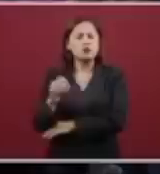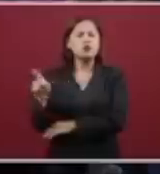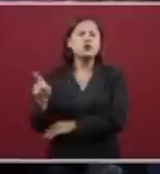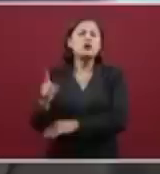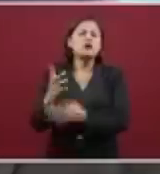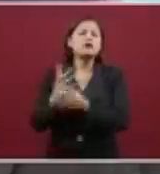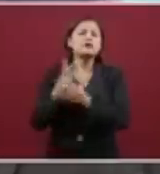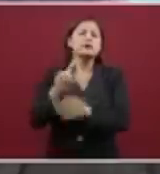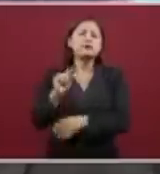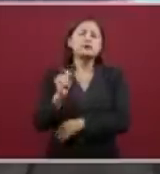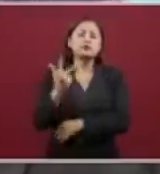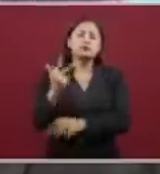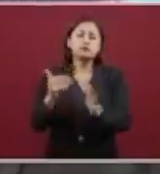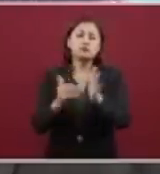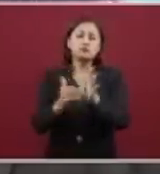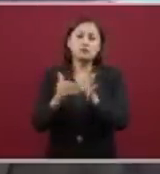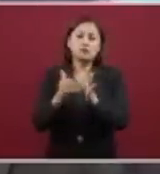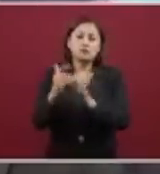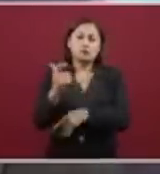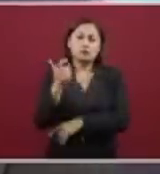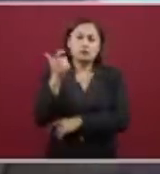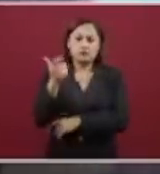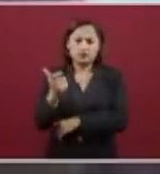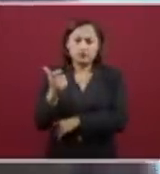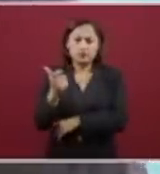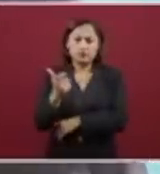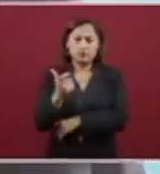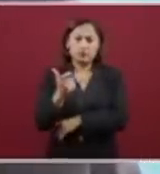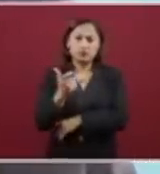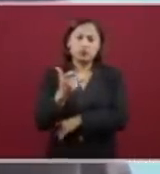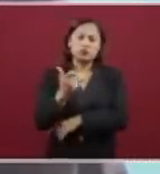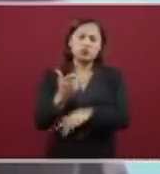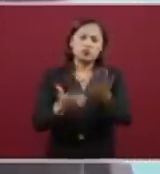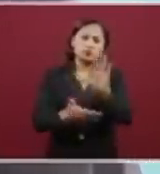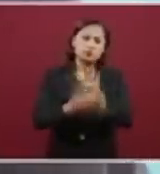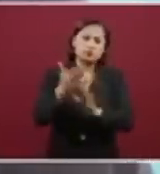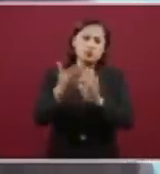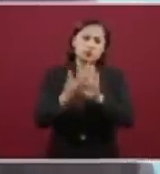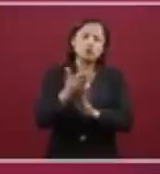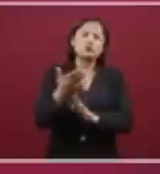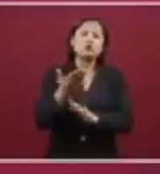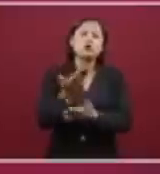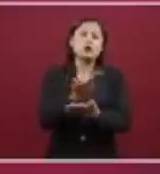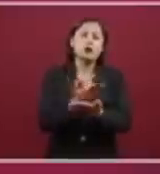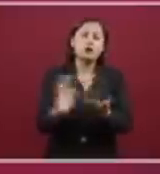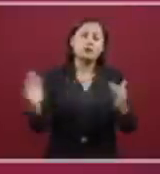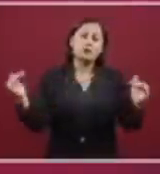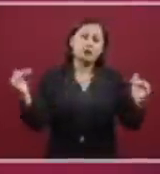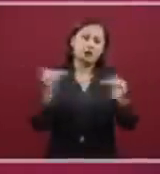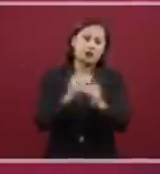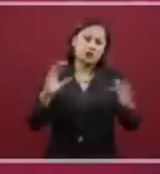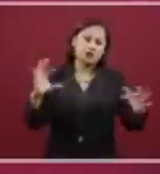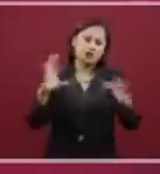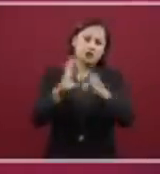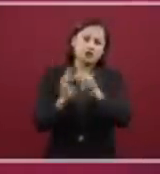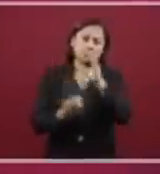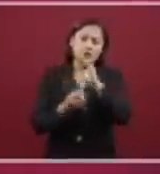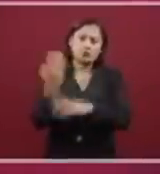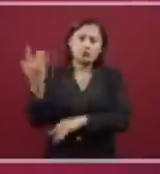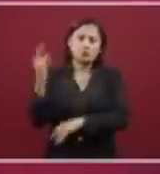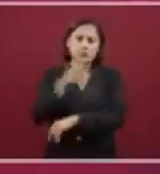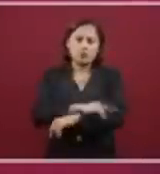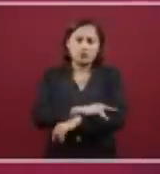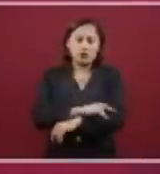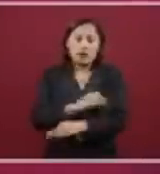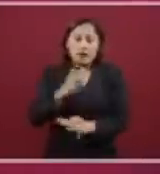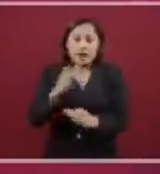que es la obra más la más un canal de comunicación con el nuevo aeropuerto ese es el coche es el el presupuesto que hoy